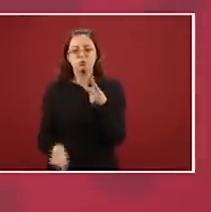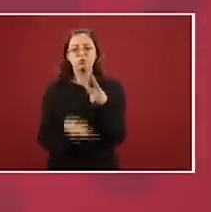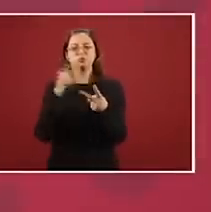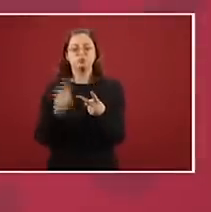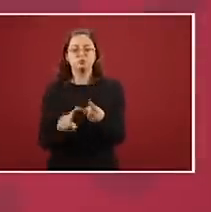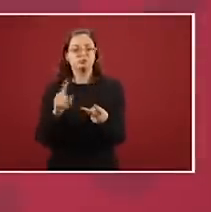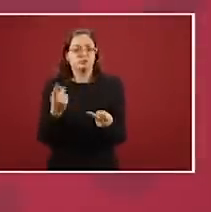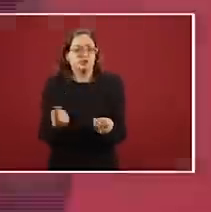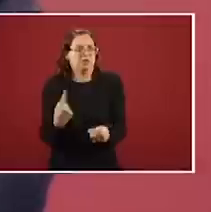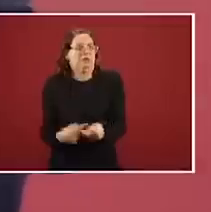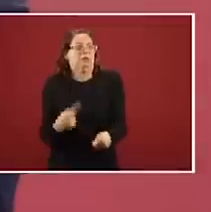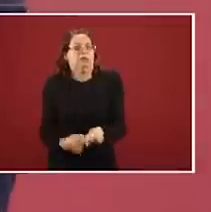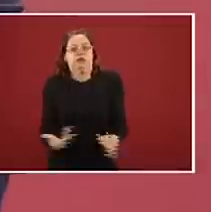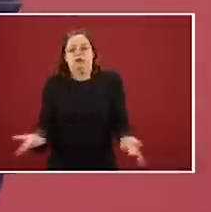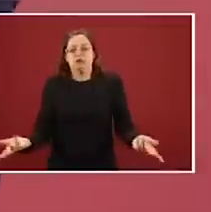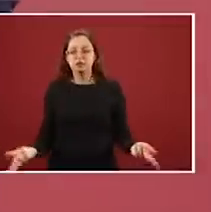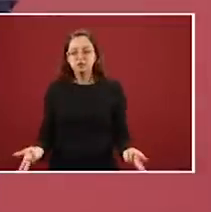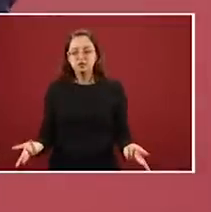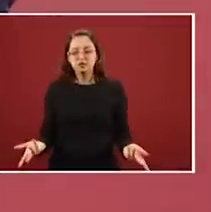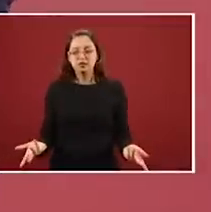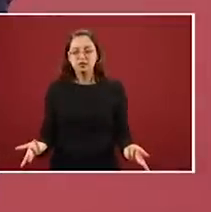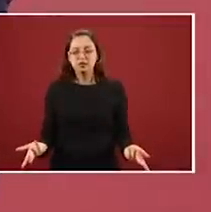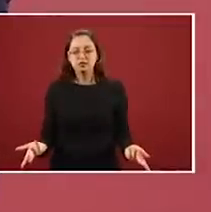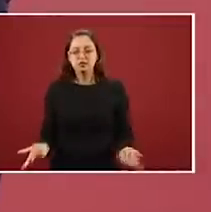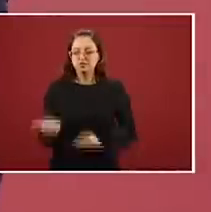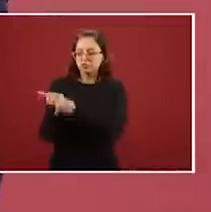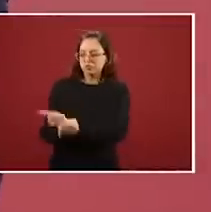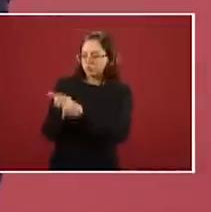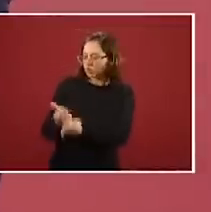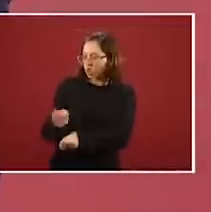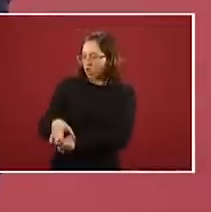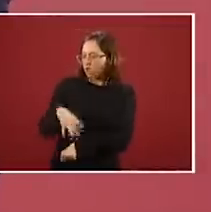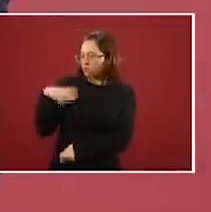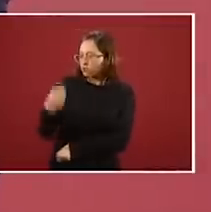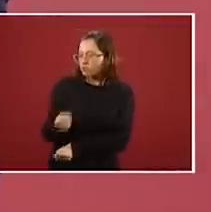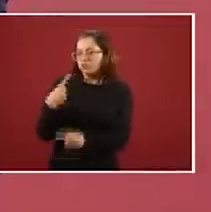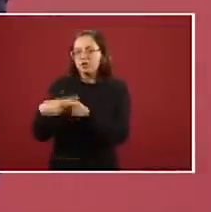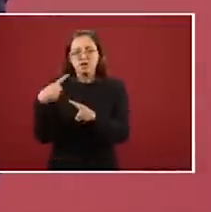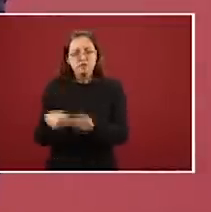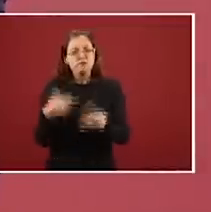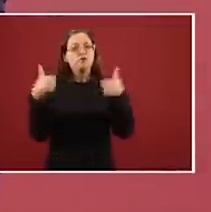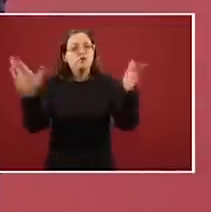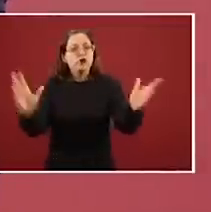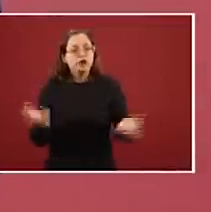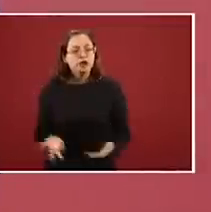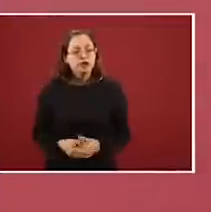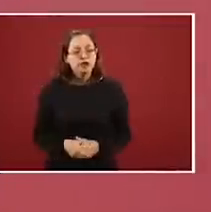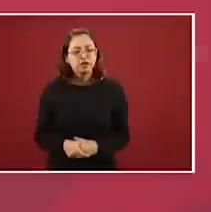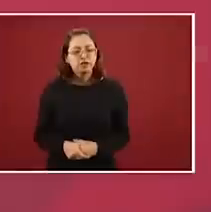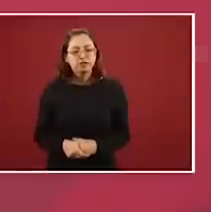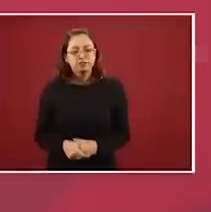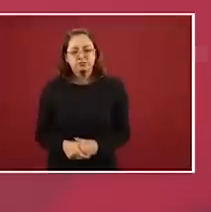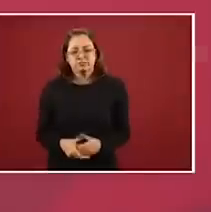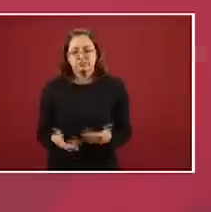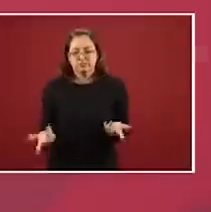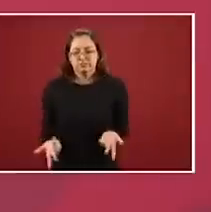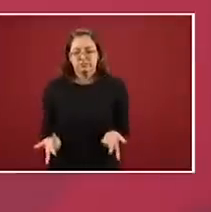¿Quién fue el que padeció de este abuso? O sea, que nos